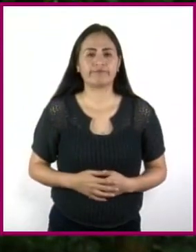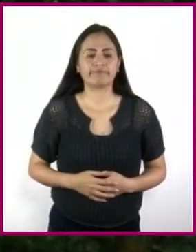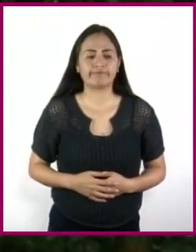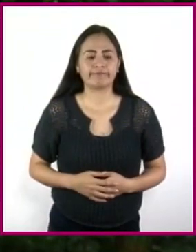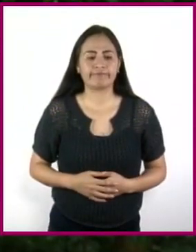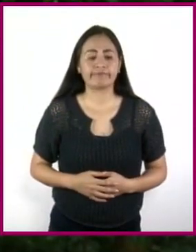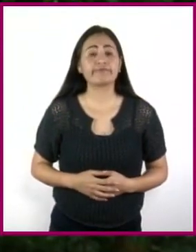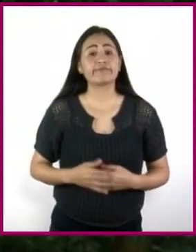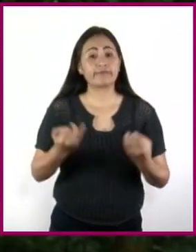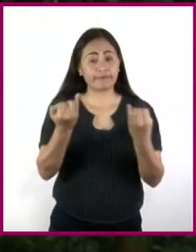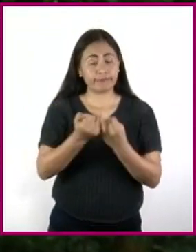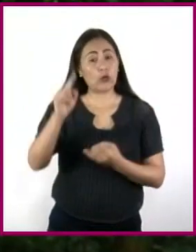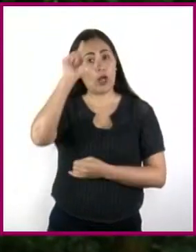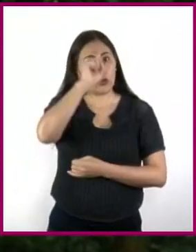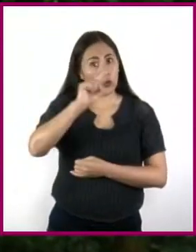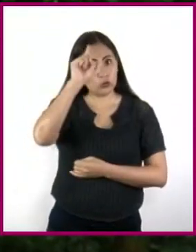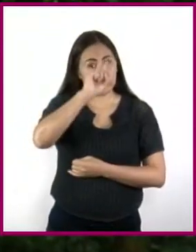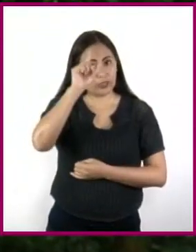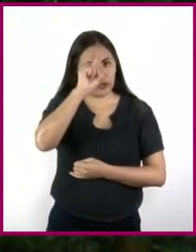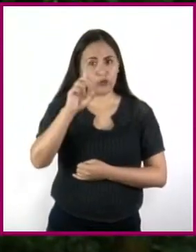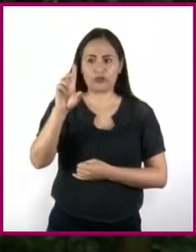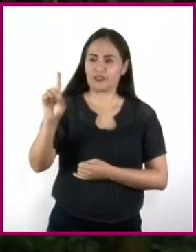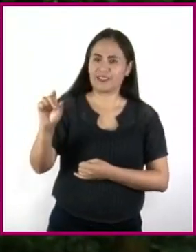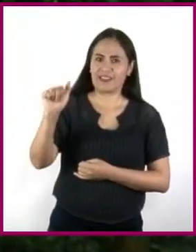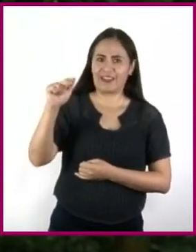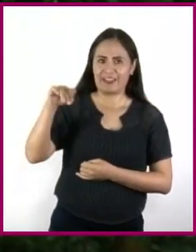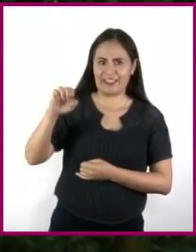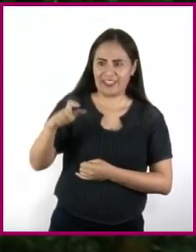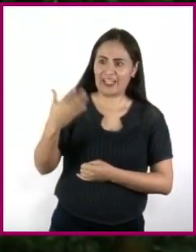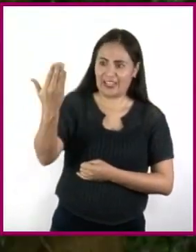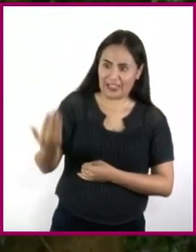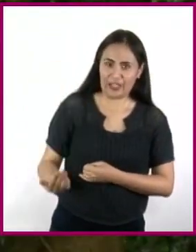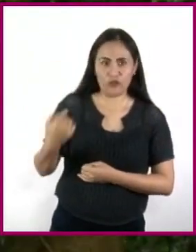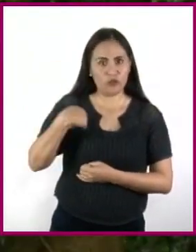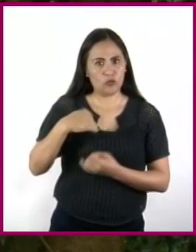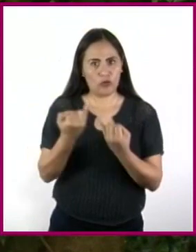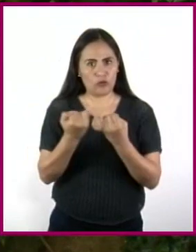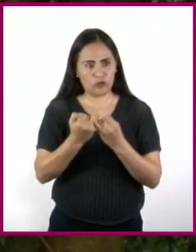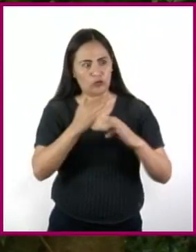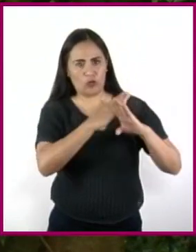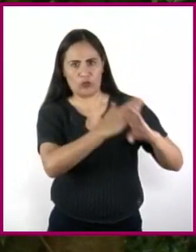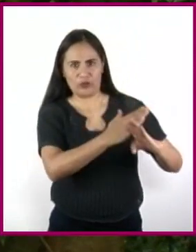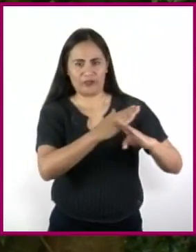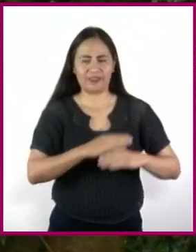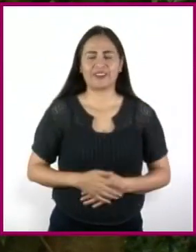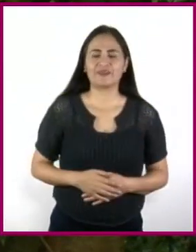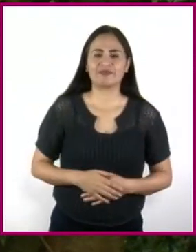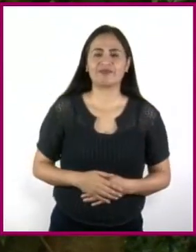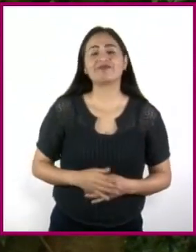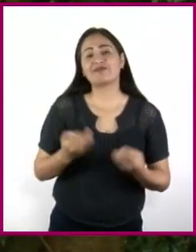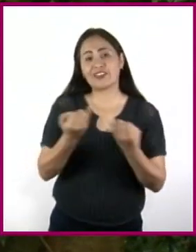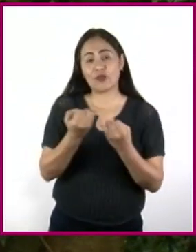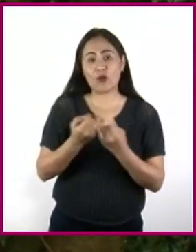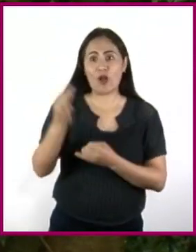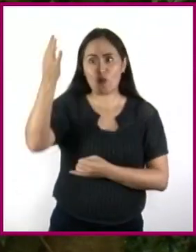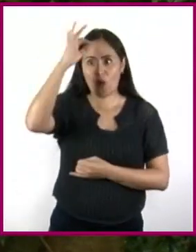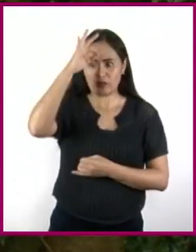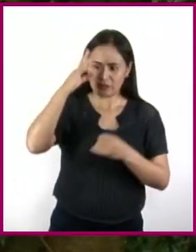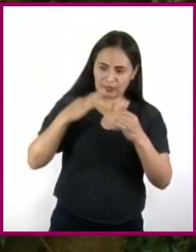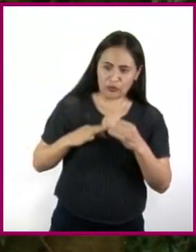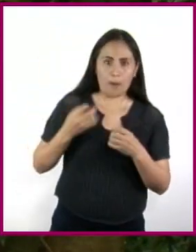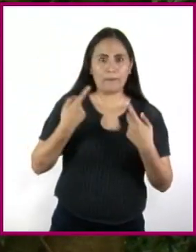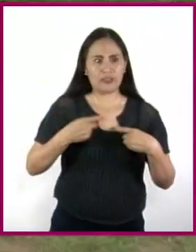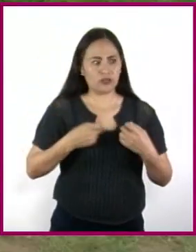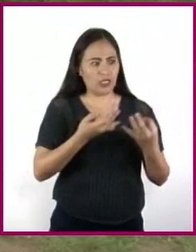Habrá recomendaciones para que Daniel y todos nosotros evitemos las picaduras. Y sabremos por qué los mosquitos persiguen más a unas personas